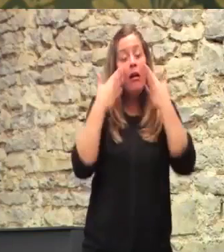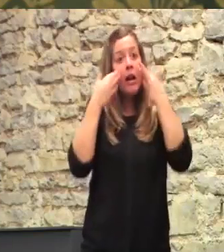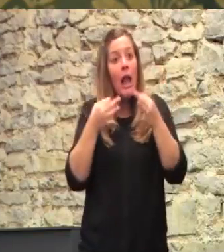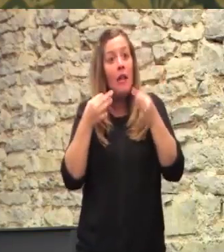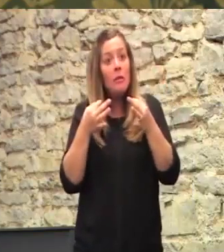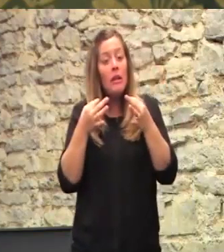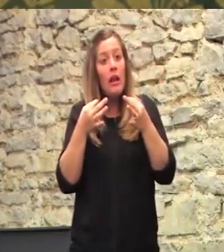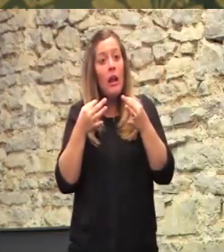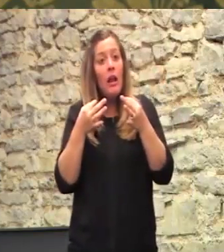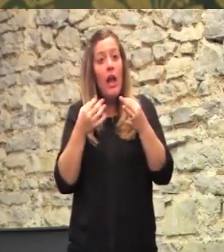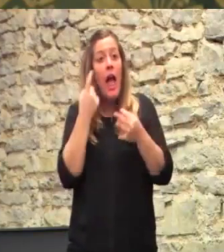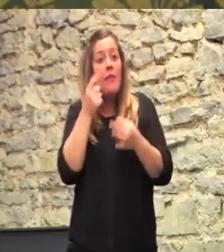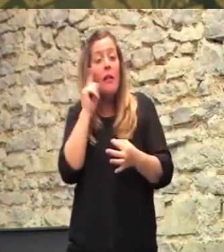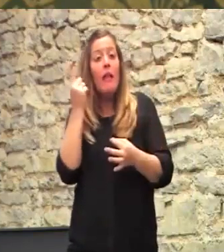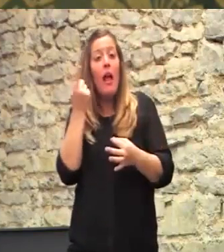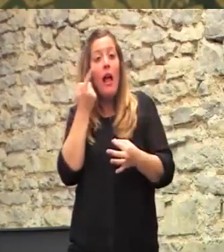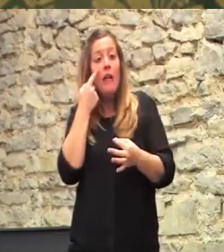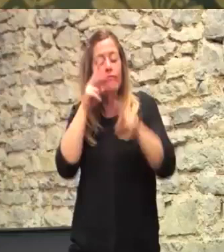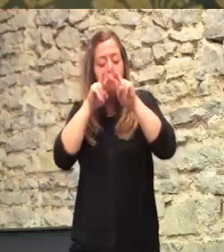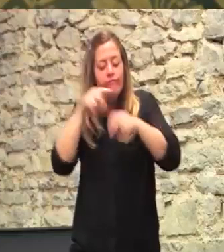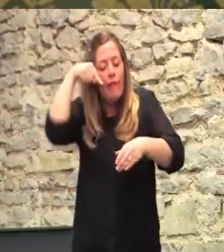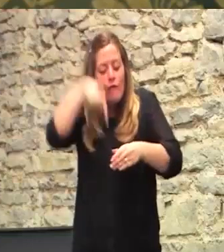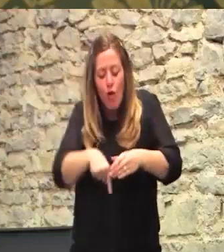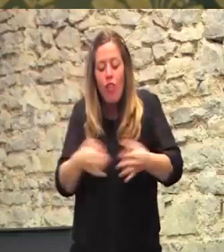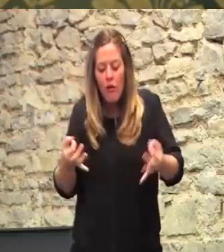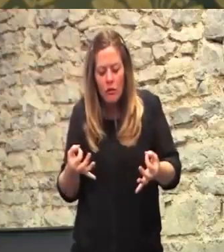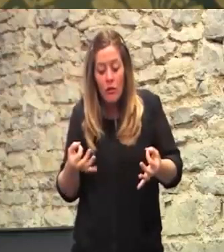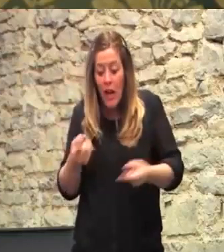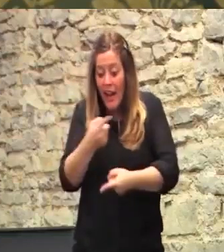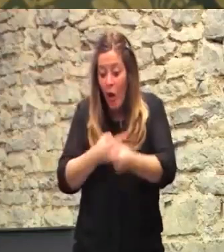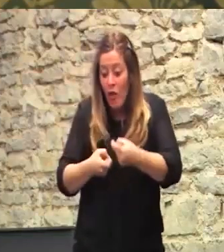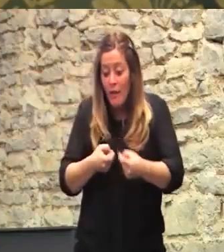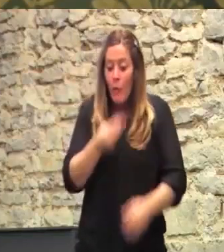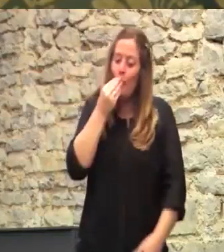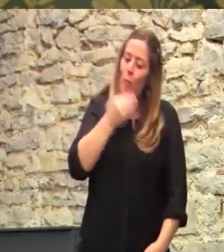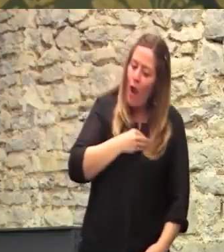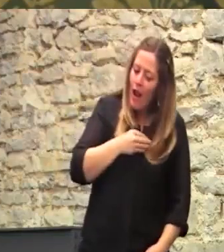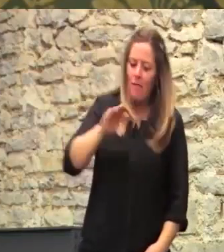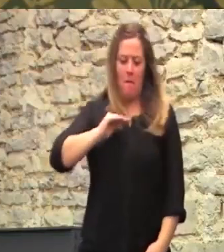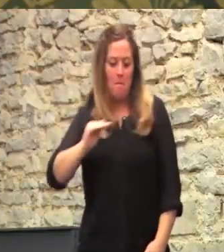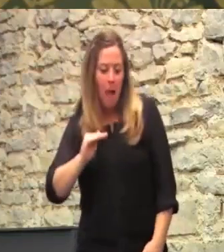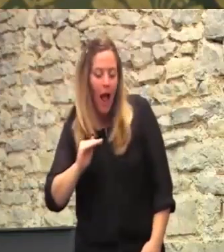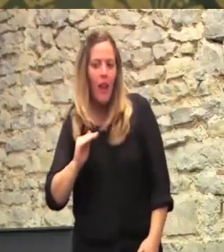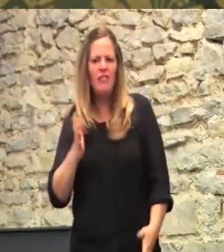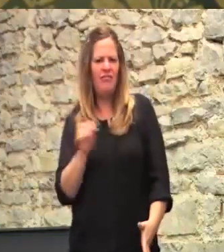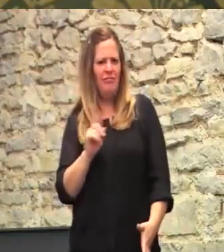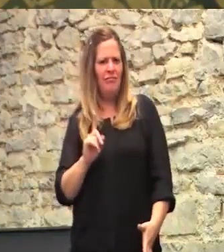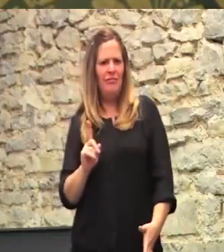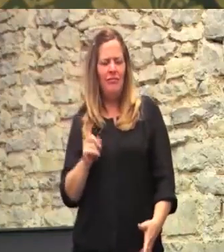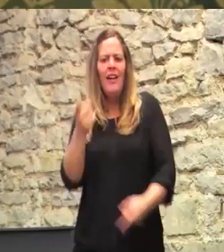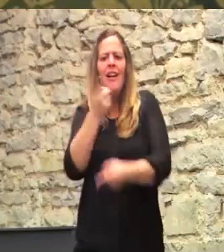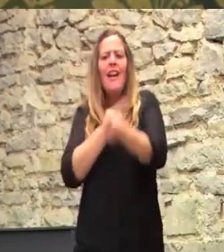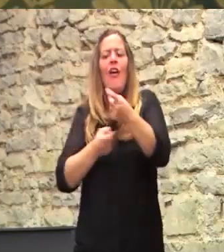fondo es que las negociaciones no son malas ni buenas en sí mismas las negociaciones